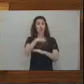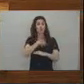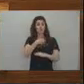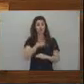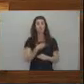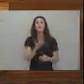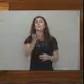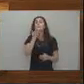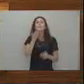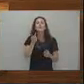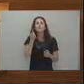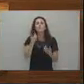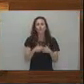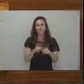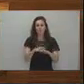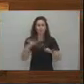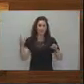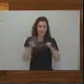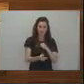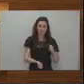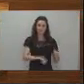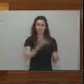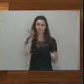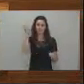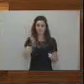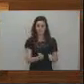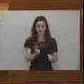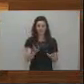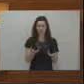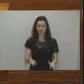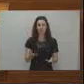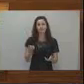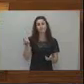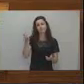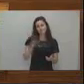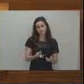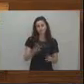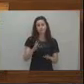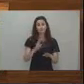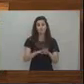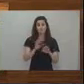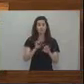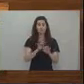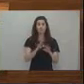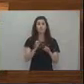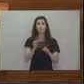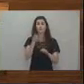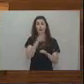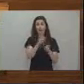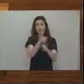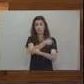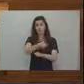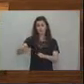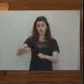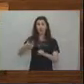ejemplo, uno de los mecanismos que impedía que el talento llegase en no pocas ocasiones a la primera línea de la política era porque había que